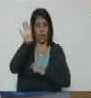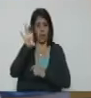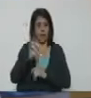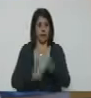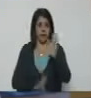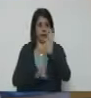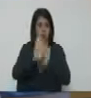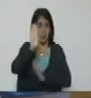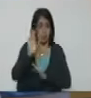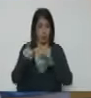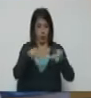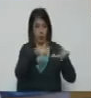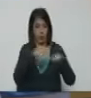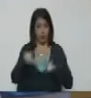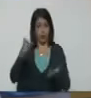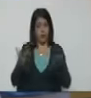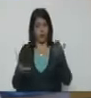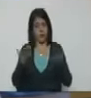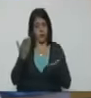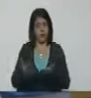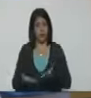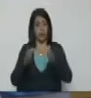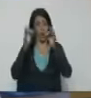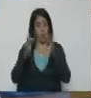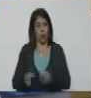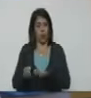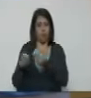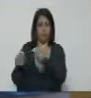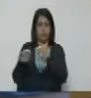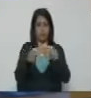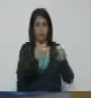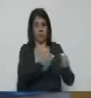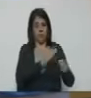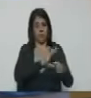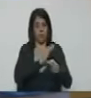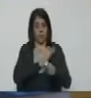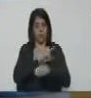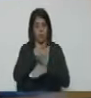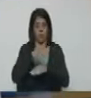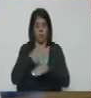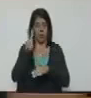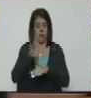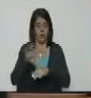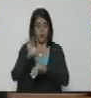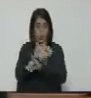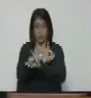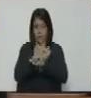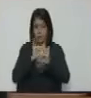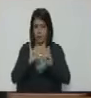el desarrollo territorial equilibrado y la justa distribución de la riqueza. Es todo, ciudadano presidente.